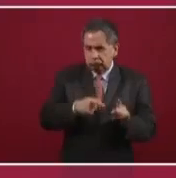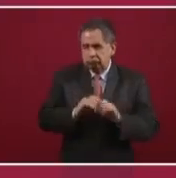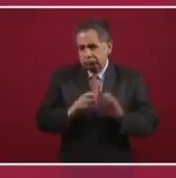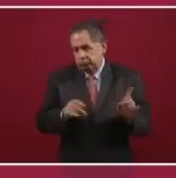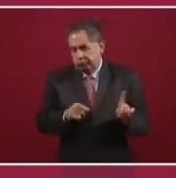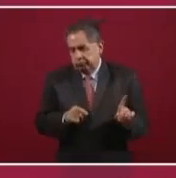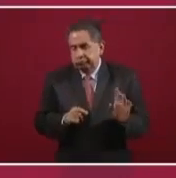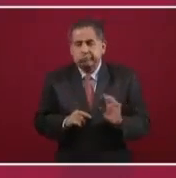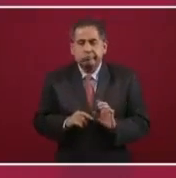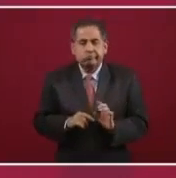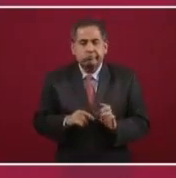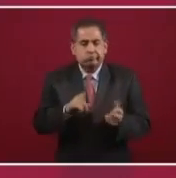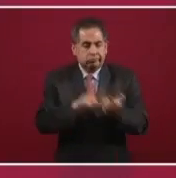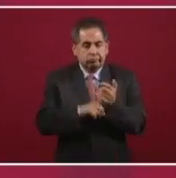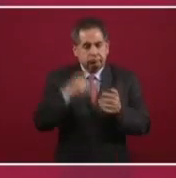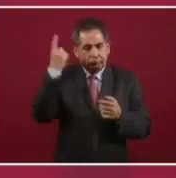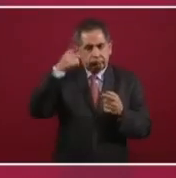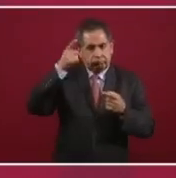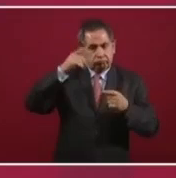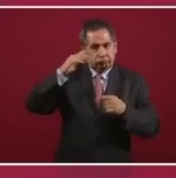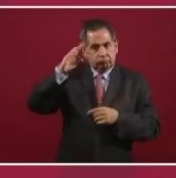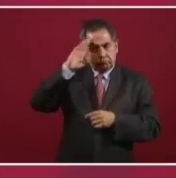luego, que hay mandos.